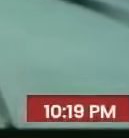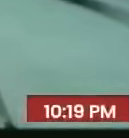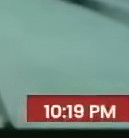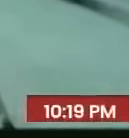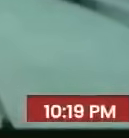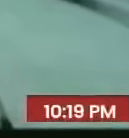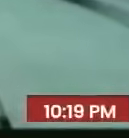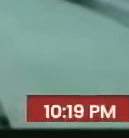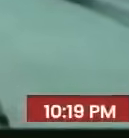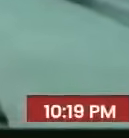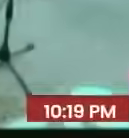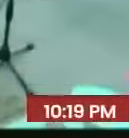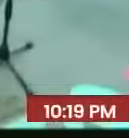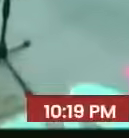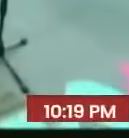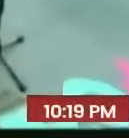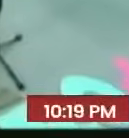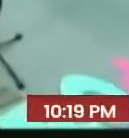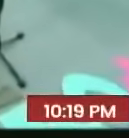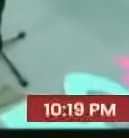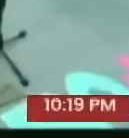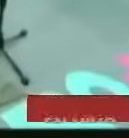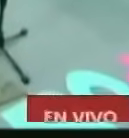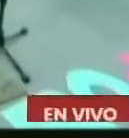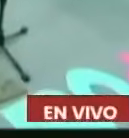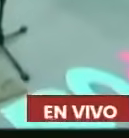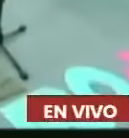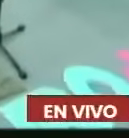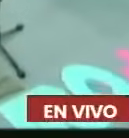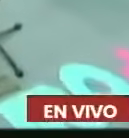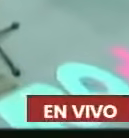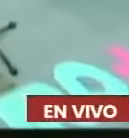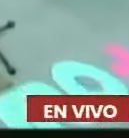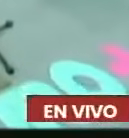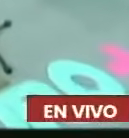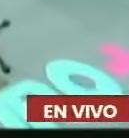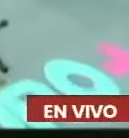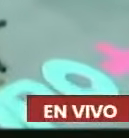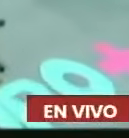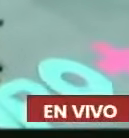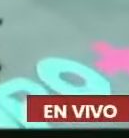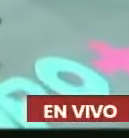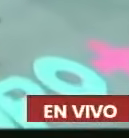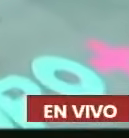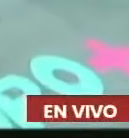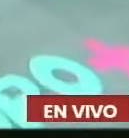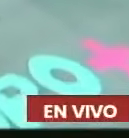We will tell, we will tell, rock.